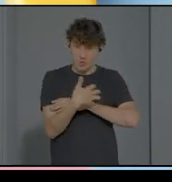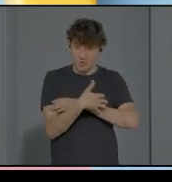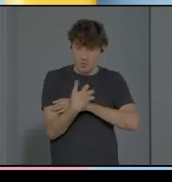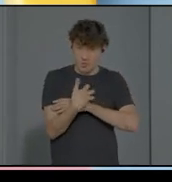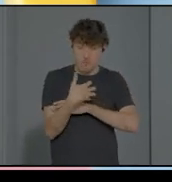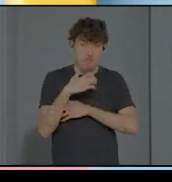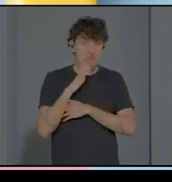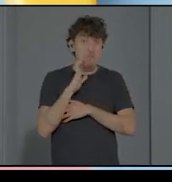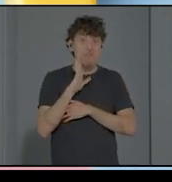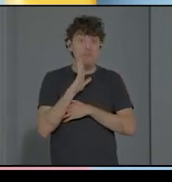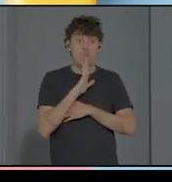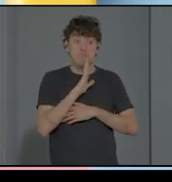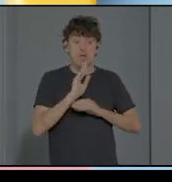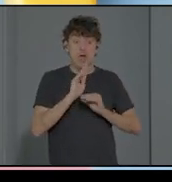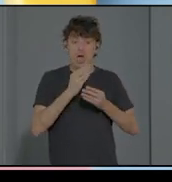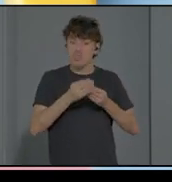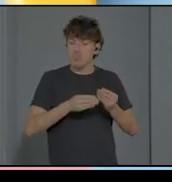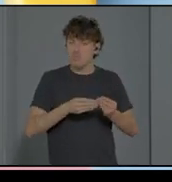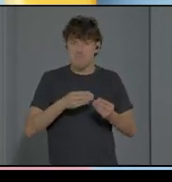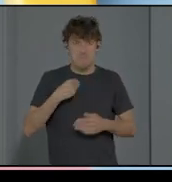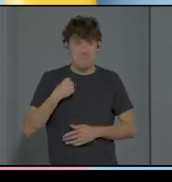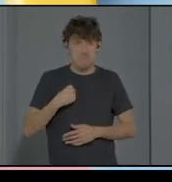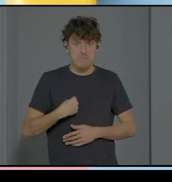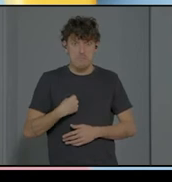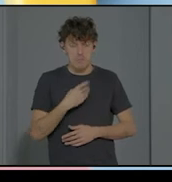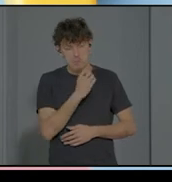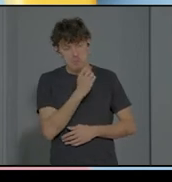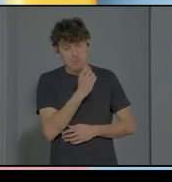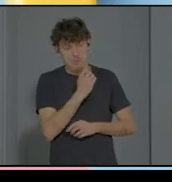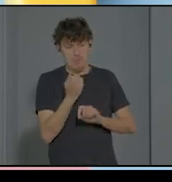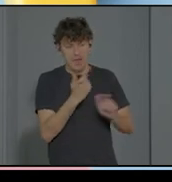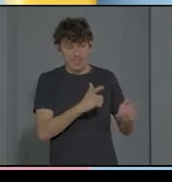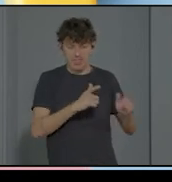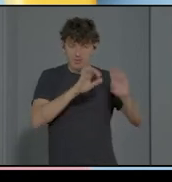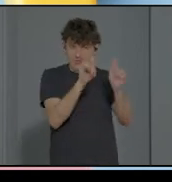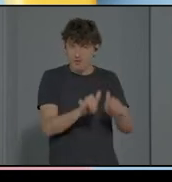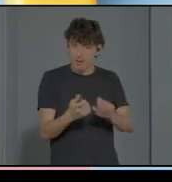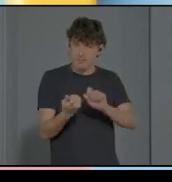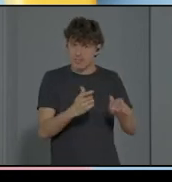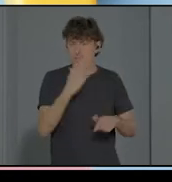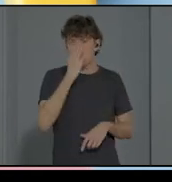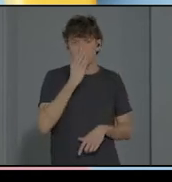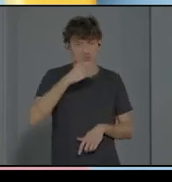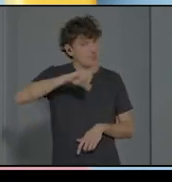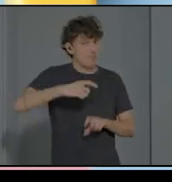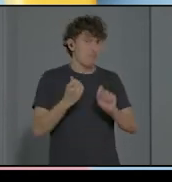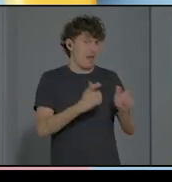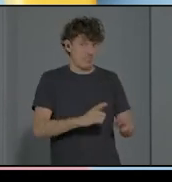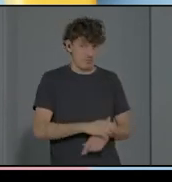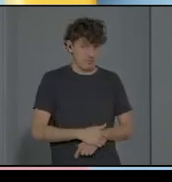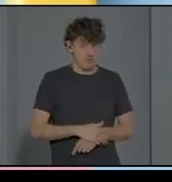bastante parecida, y los perros también. Es una respuesta que de alguna manera es común a